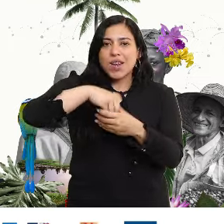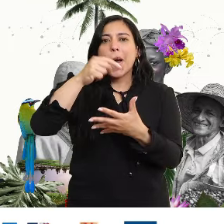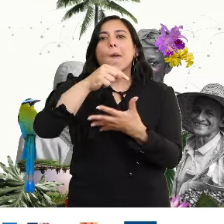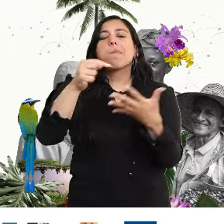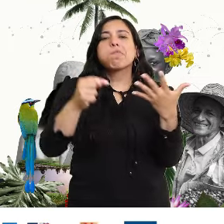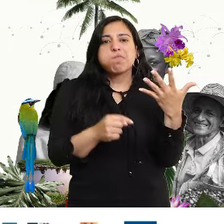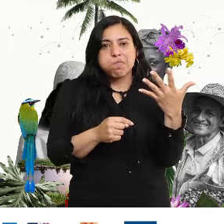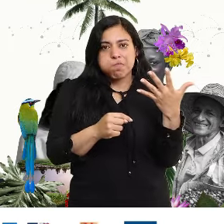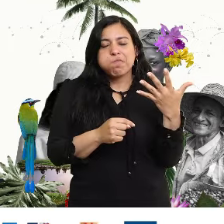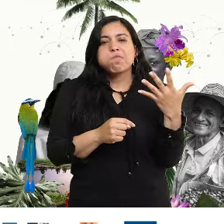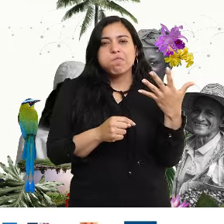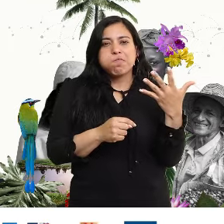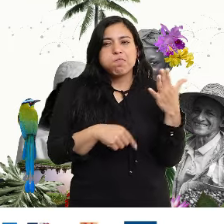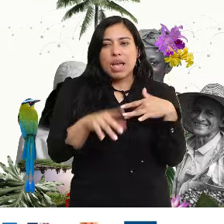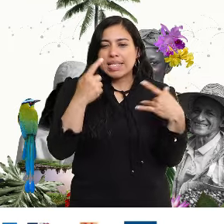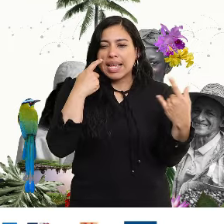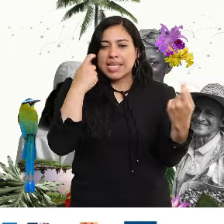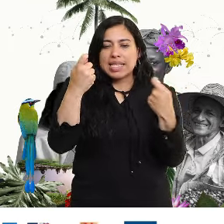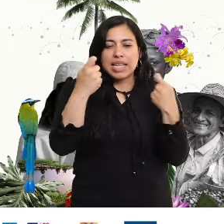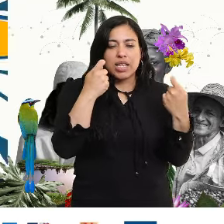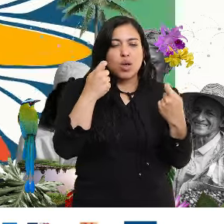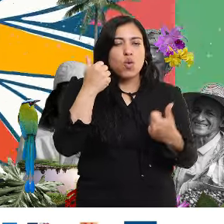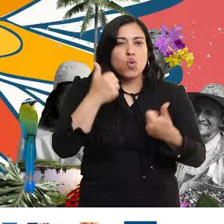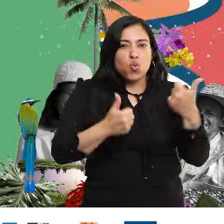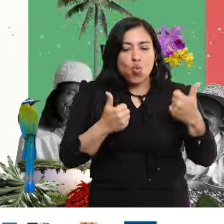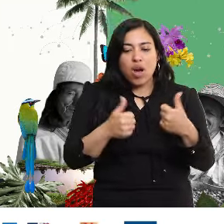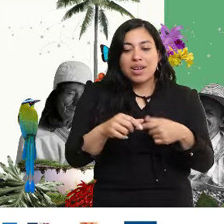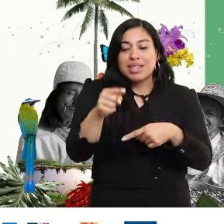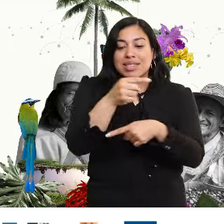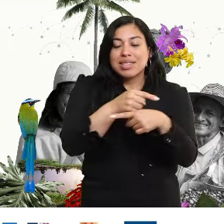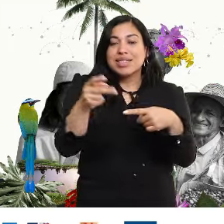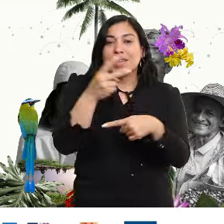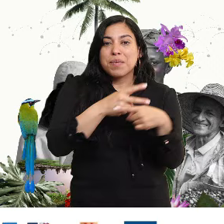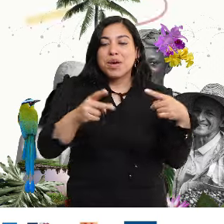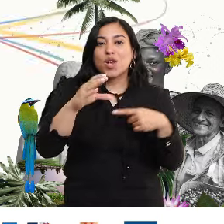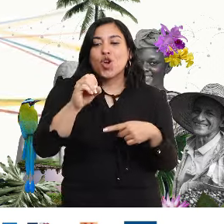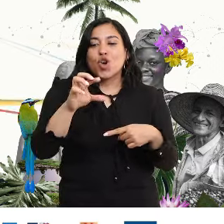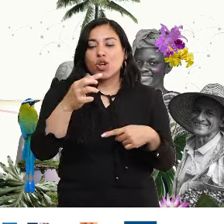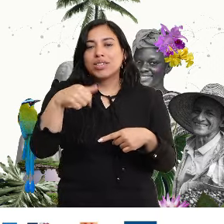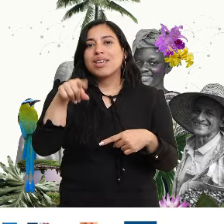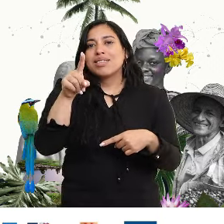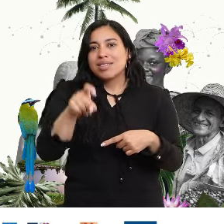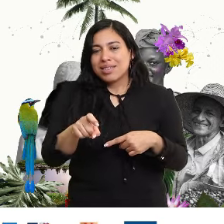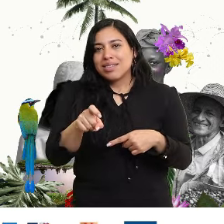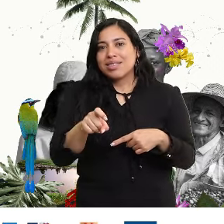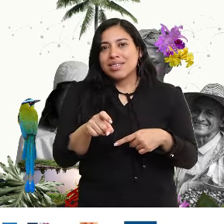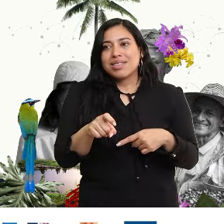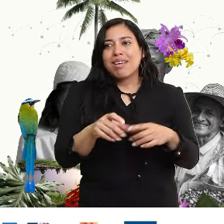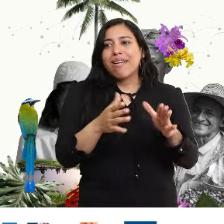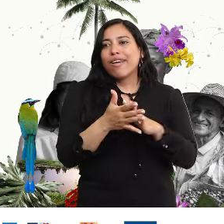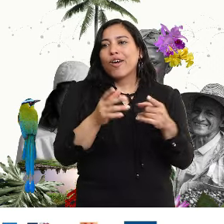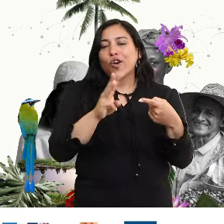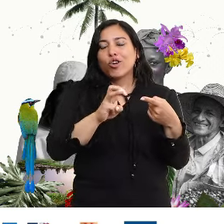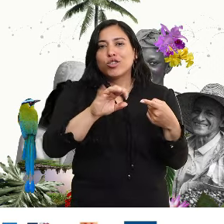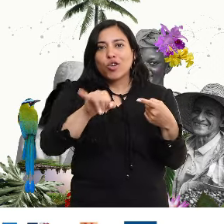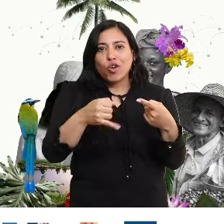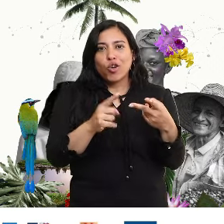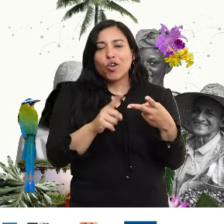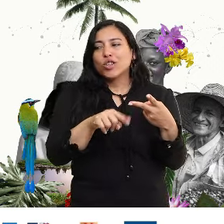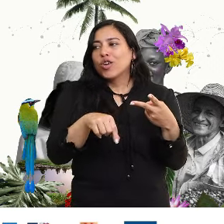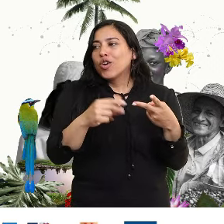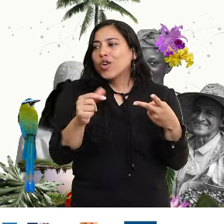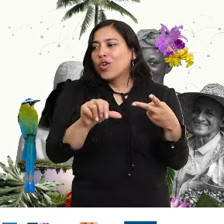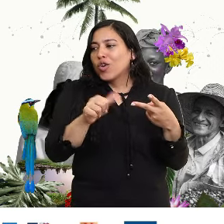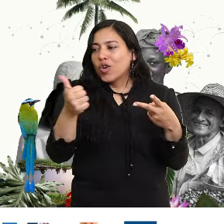negociando más estratégicos en estas dos semanas de las voces del 8J, como lo pueden llamar un poco